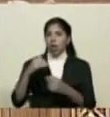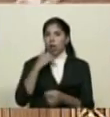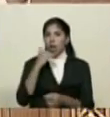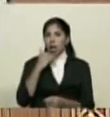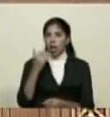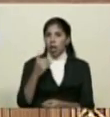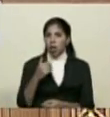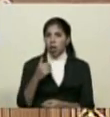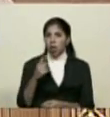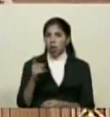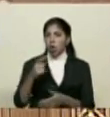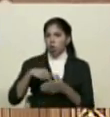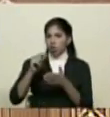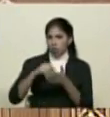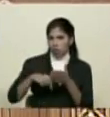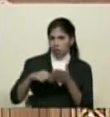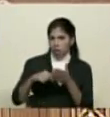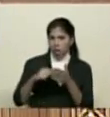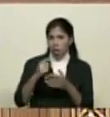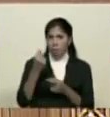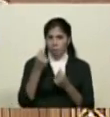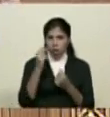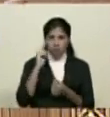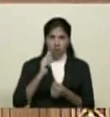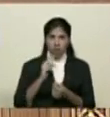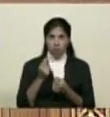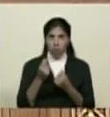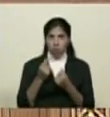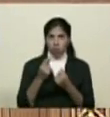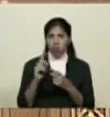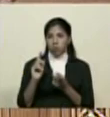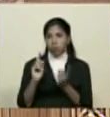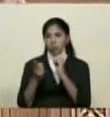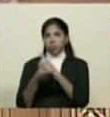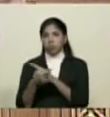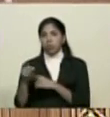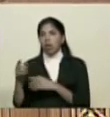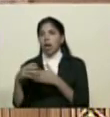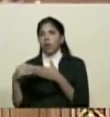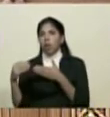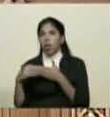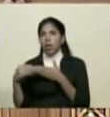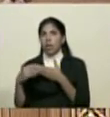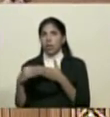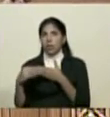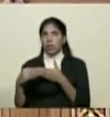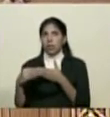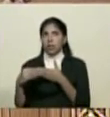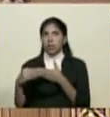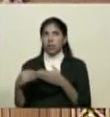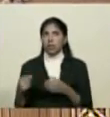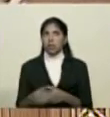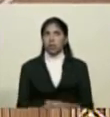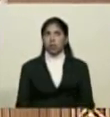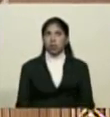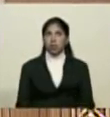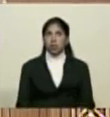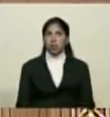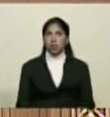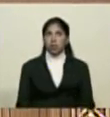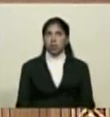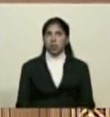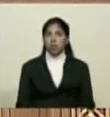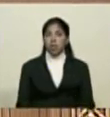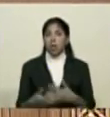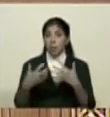no en bolívares y luego se le hace al llamado dólar guarimbero el diferencial. No, no.